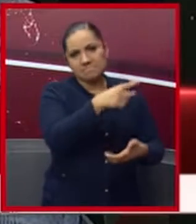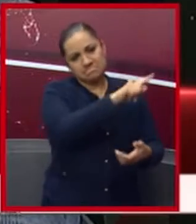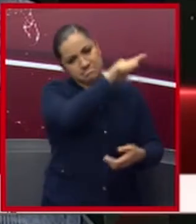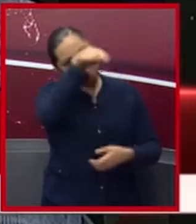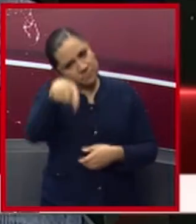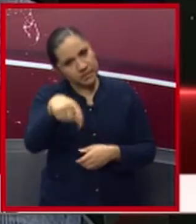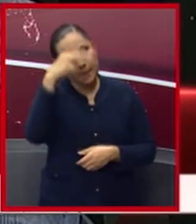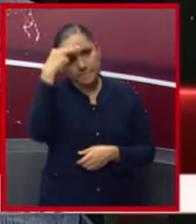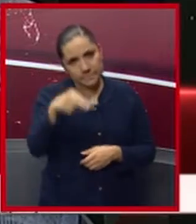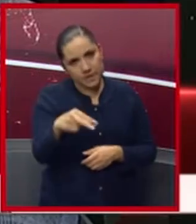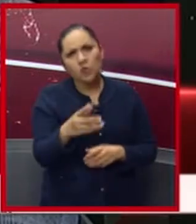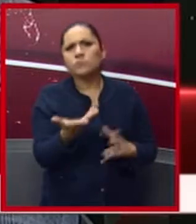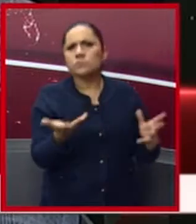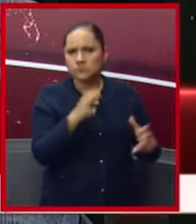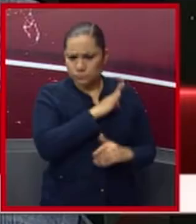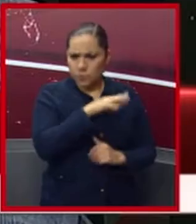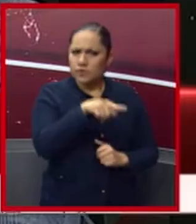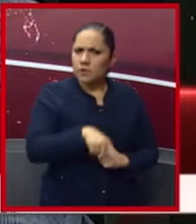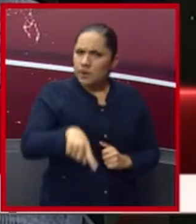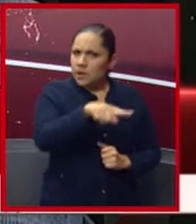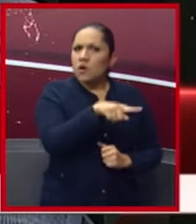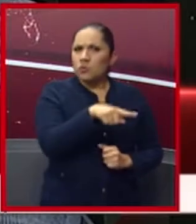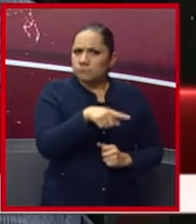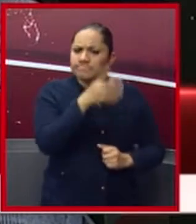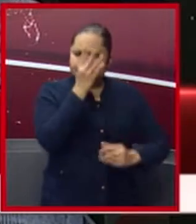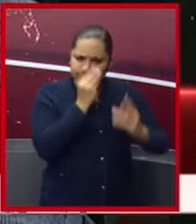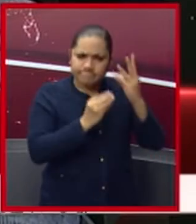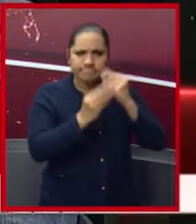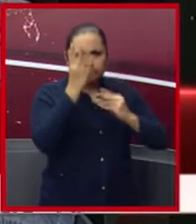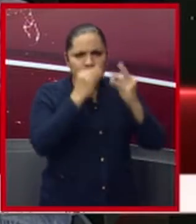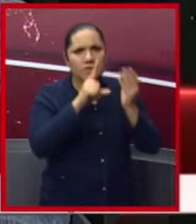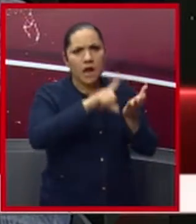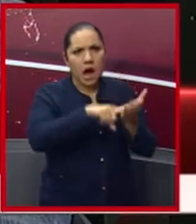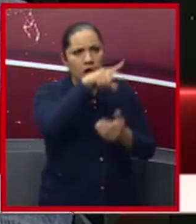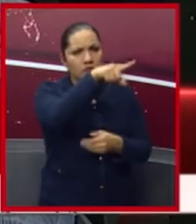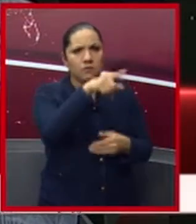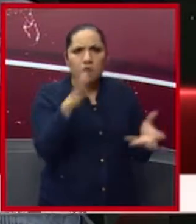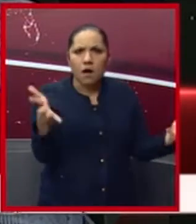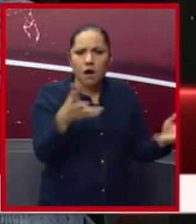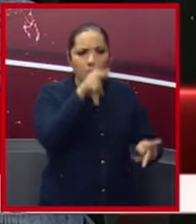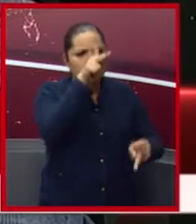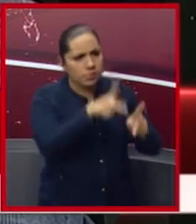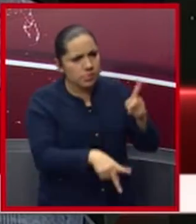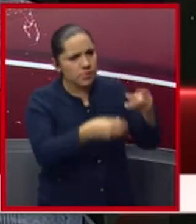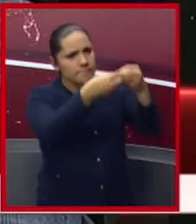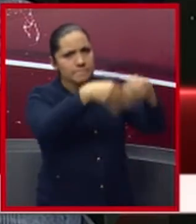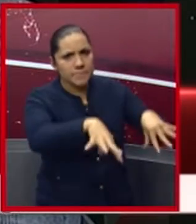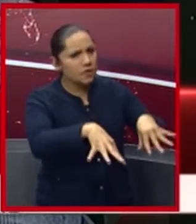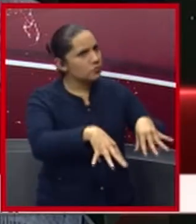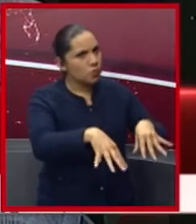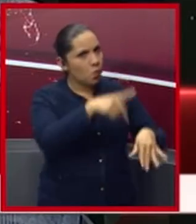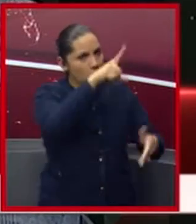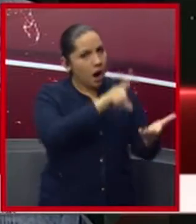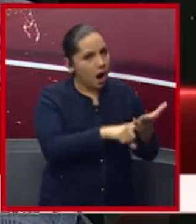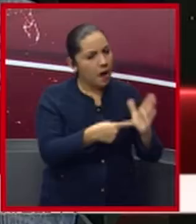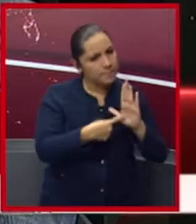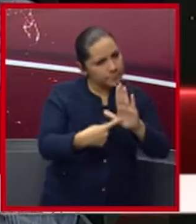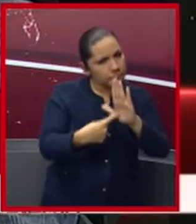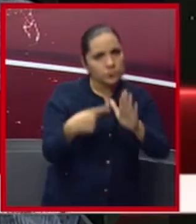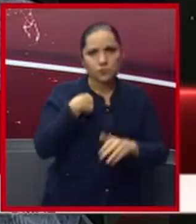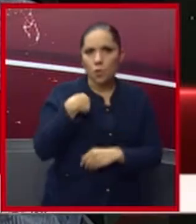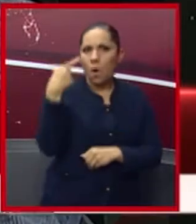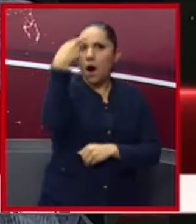la confianza, con el simple hecho de declarar que están o estuvieron o estaban en